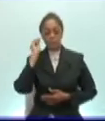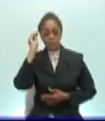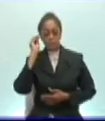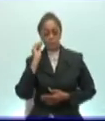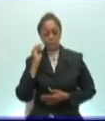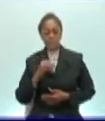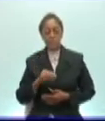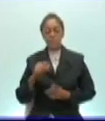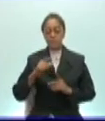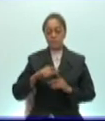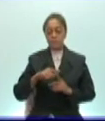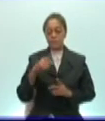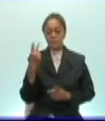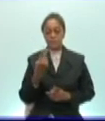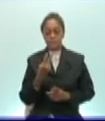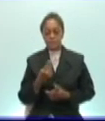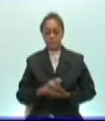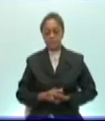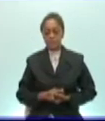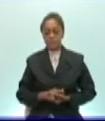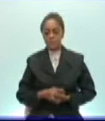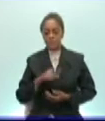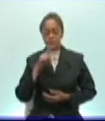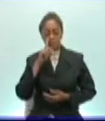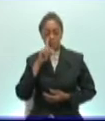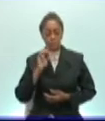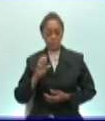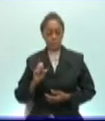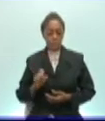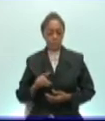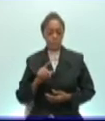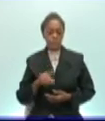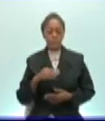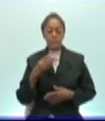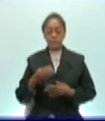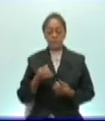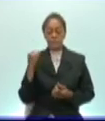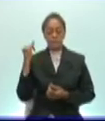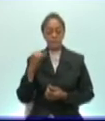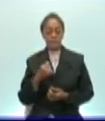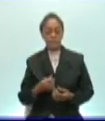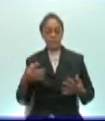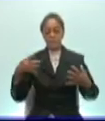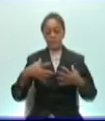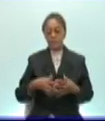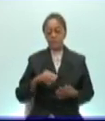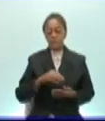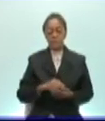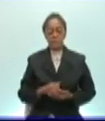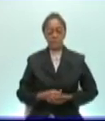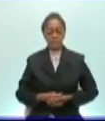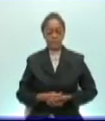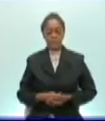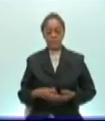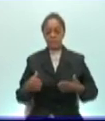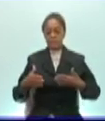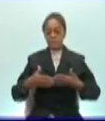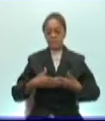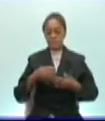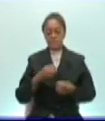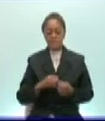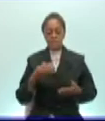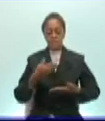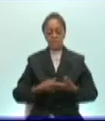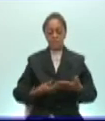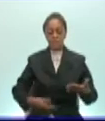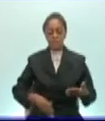tema número 2. Y ya como último aspecto, el carácter imperialista de la intervención, específicamente cerrar con ese documento,